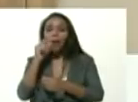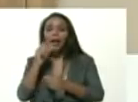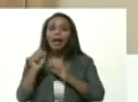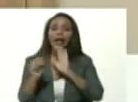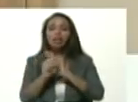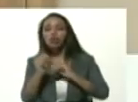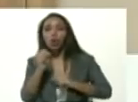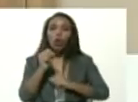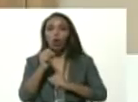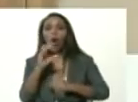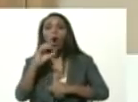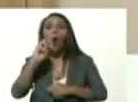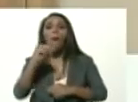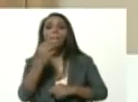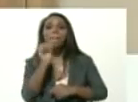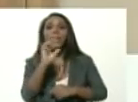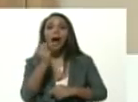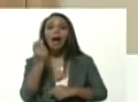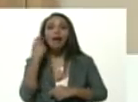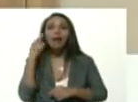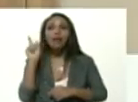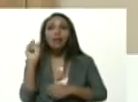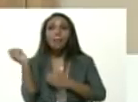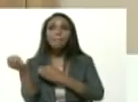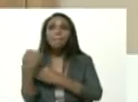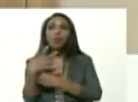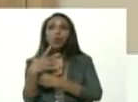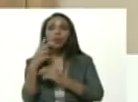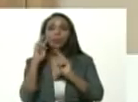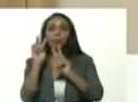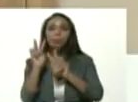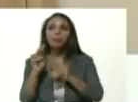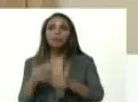Omar Enrique, mira. Omar Enrique que me lo manda, sí. Miren esto,